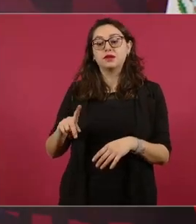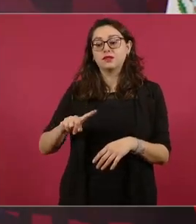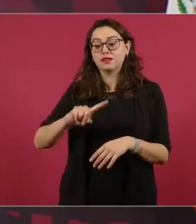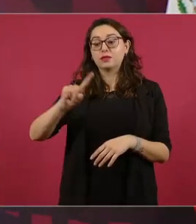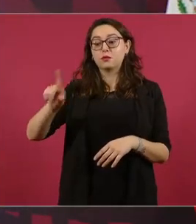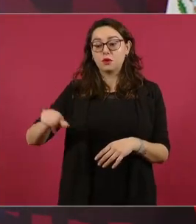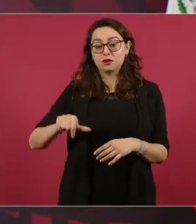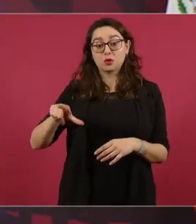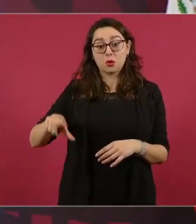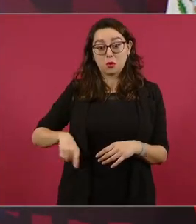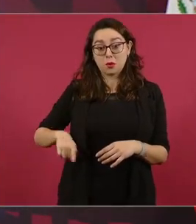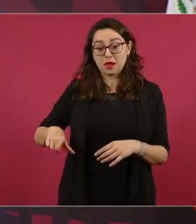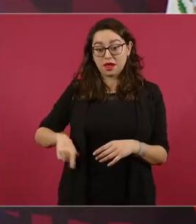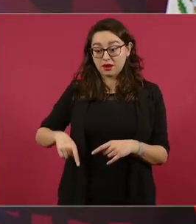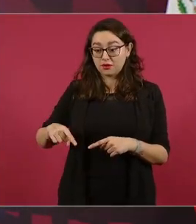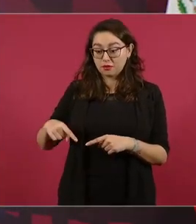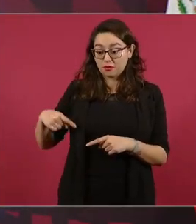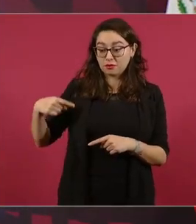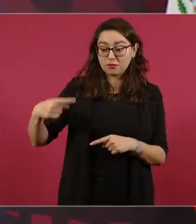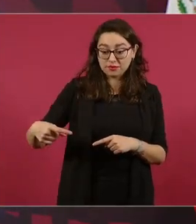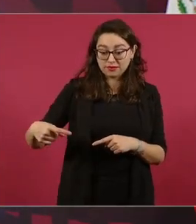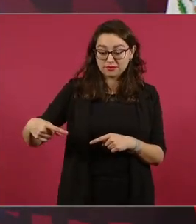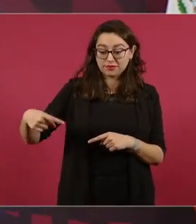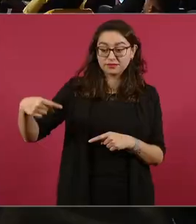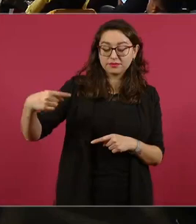Porque cuando